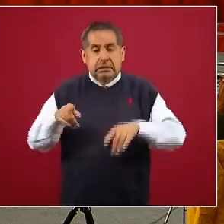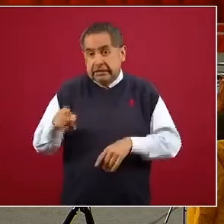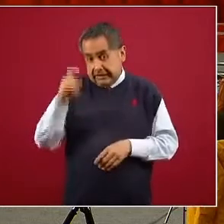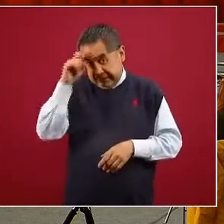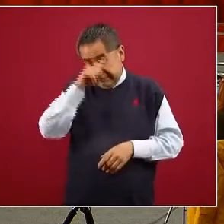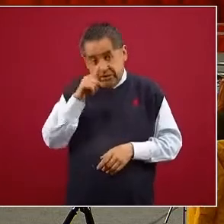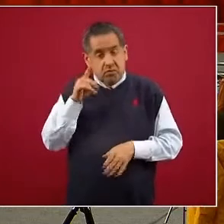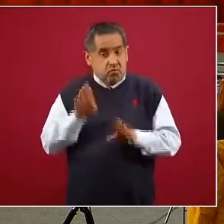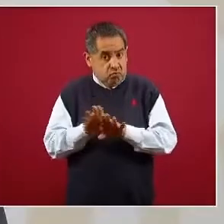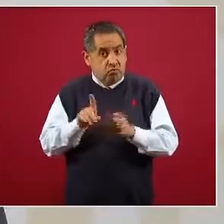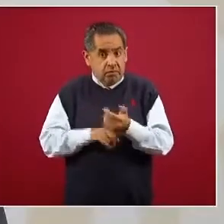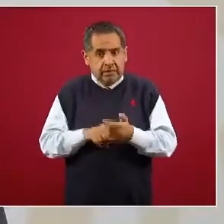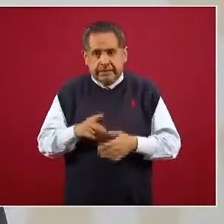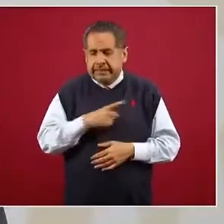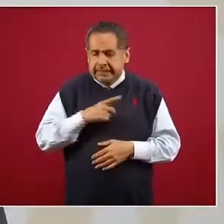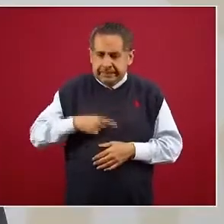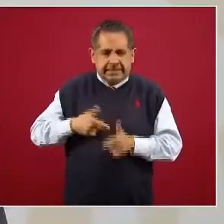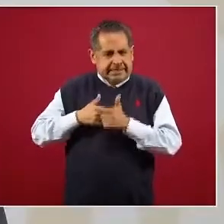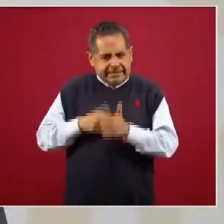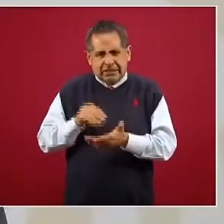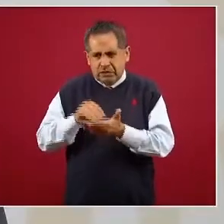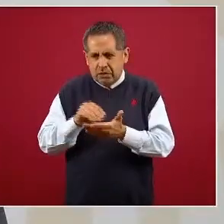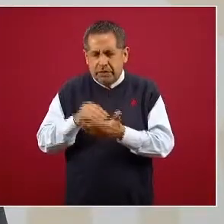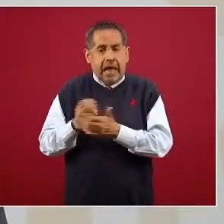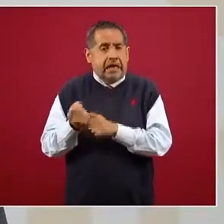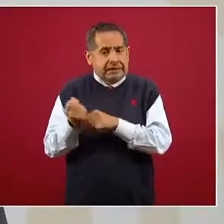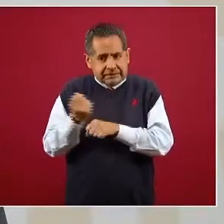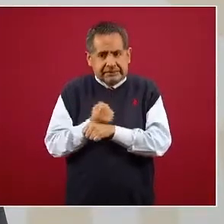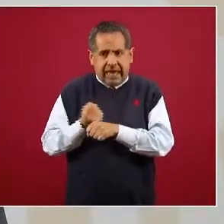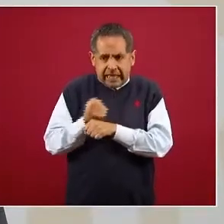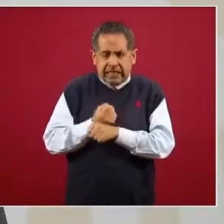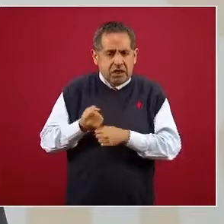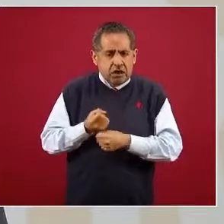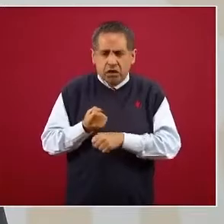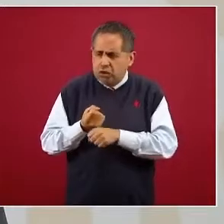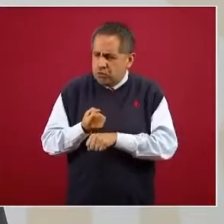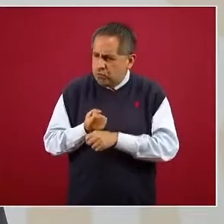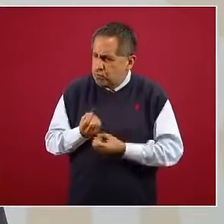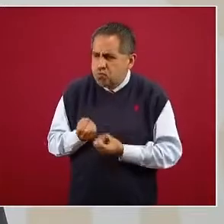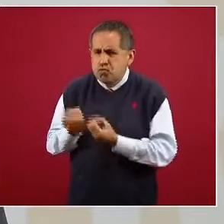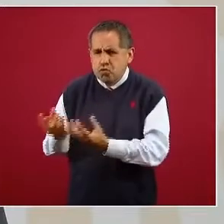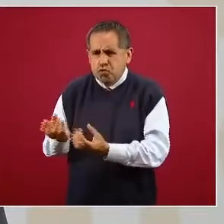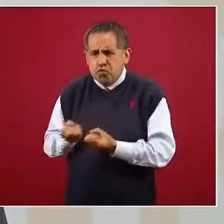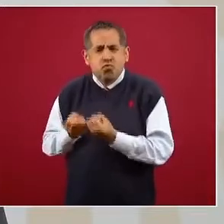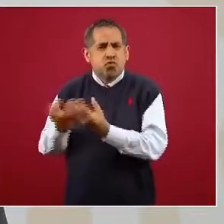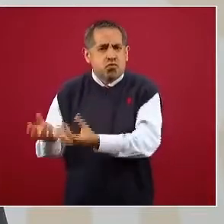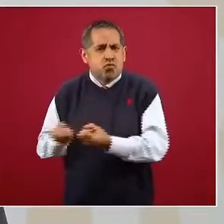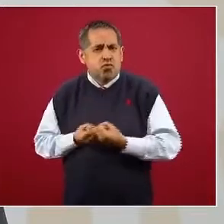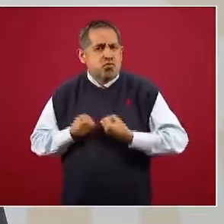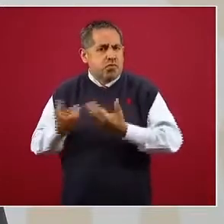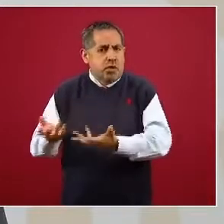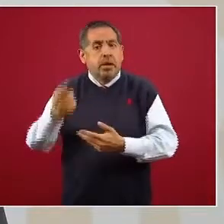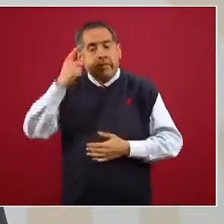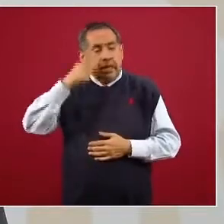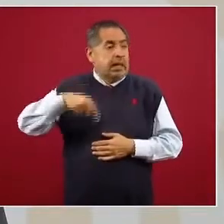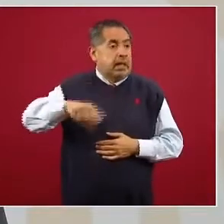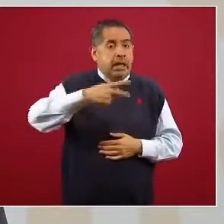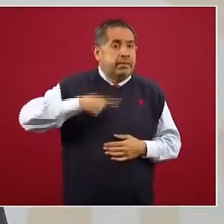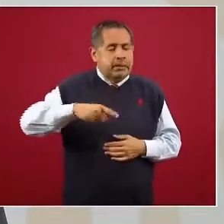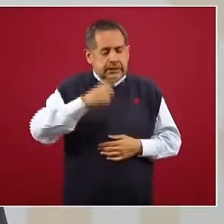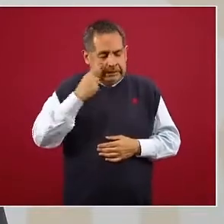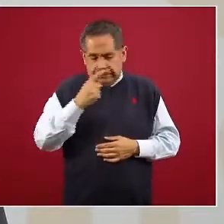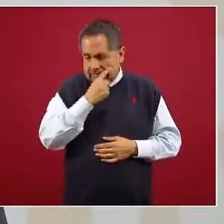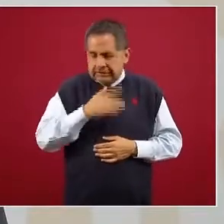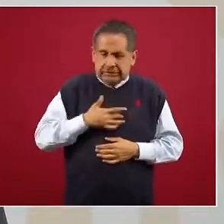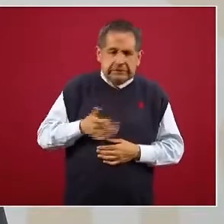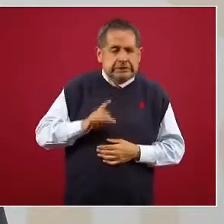reto de mantener la continuidad de operaciones del proceso de donación y estimular a que las personas, a pesar de